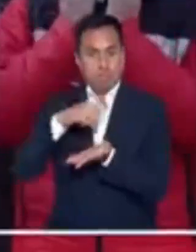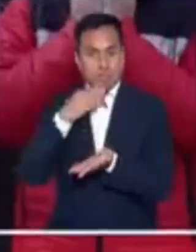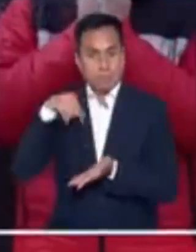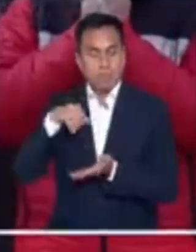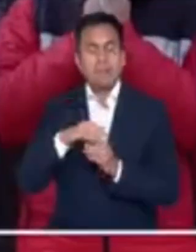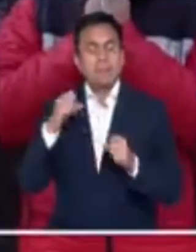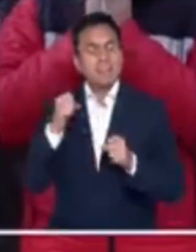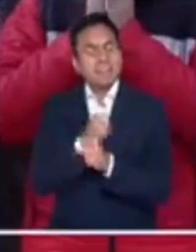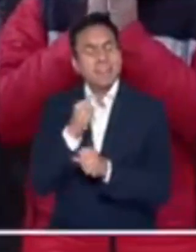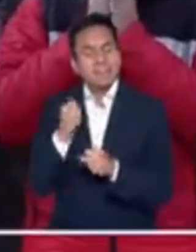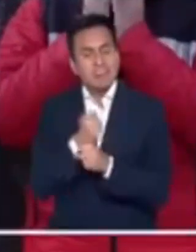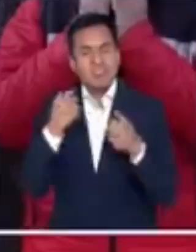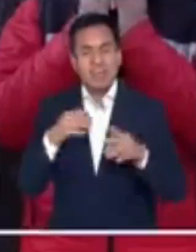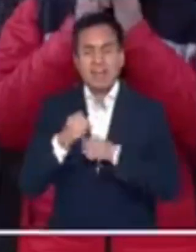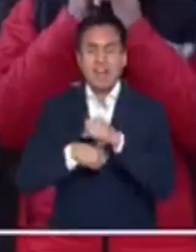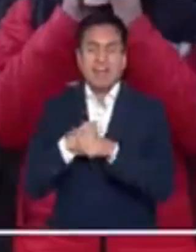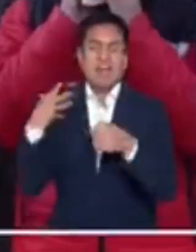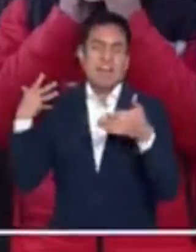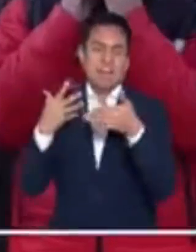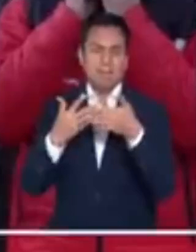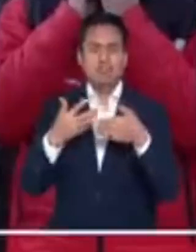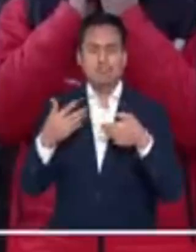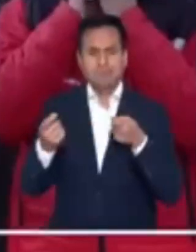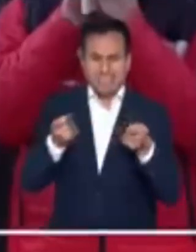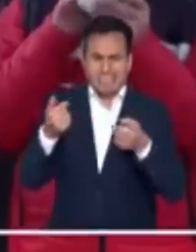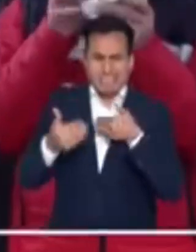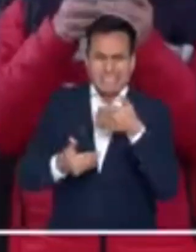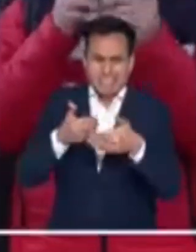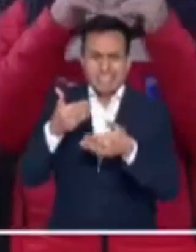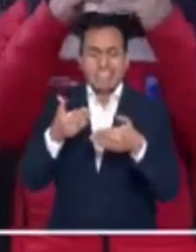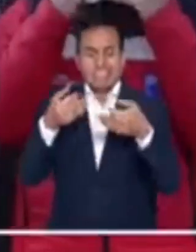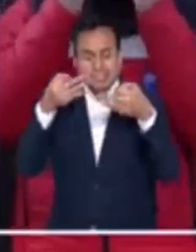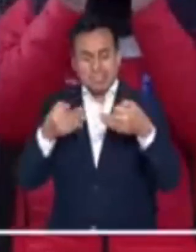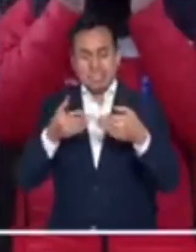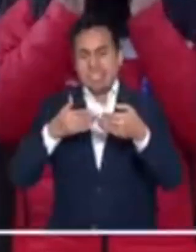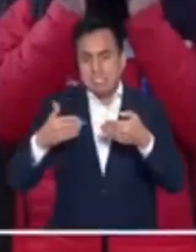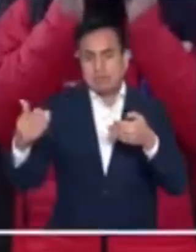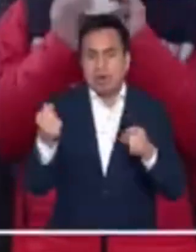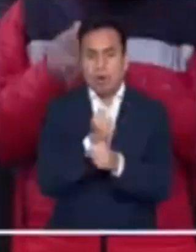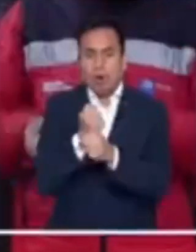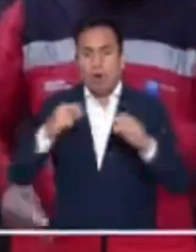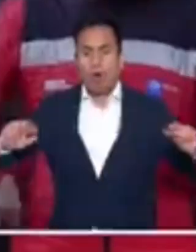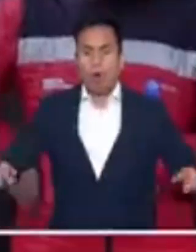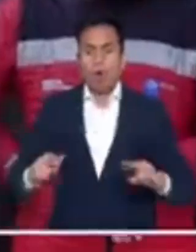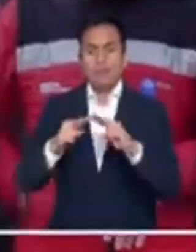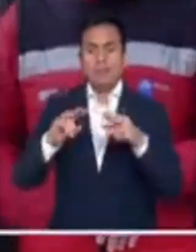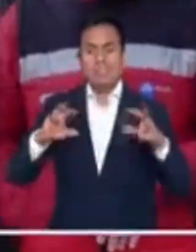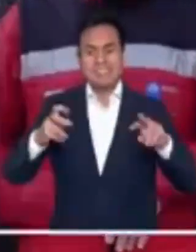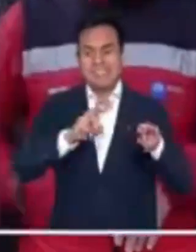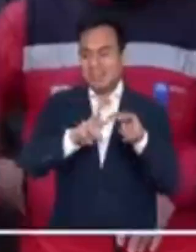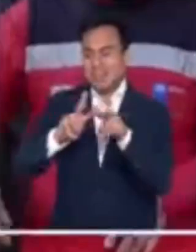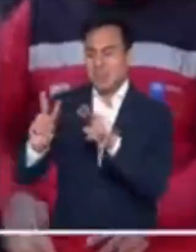trabajo que ya lleva años gestándose, finalmente estamos en condiciones de poder iniciar obras para poder ir remodelando y